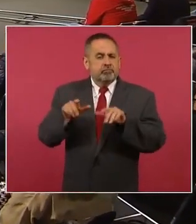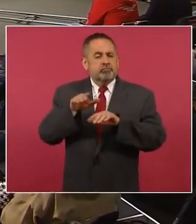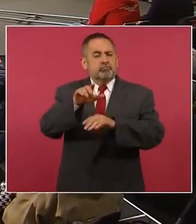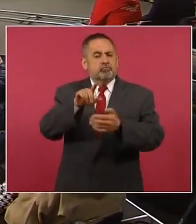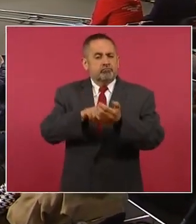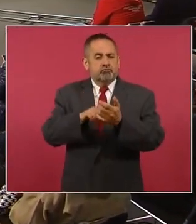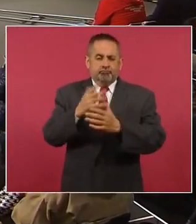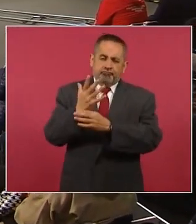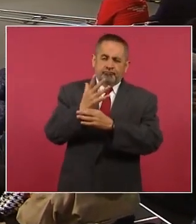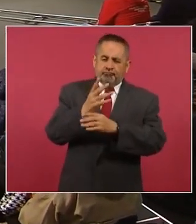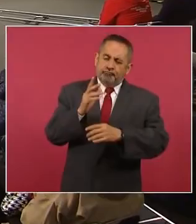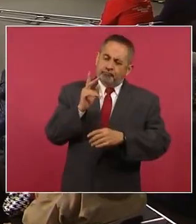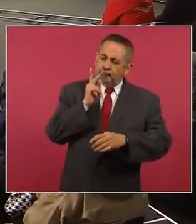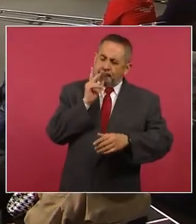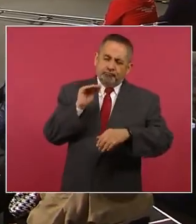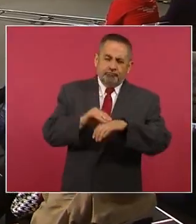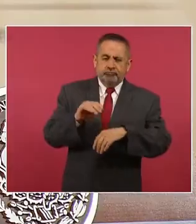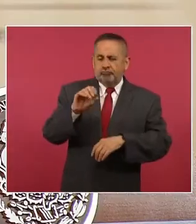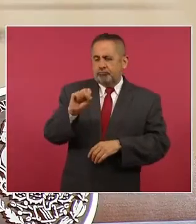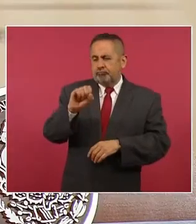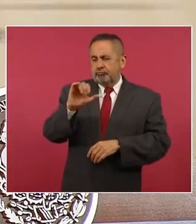Corte.